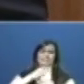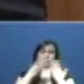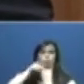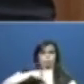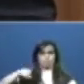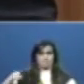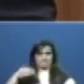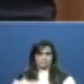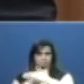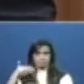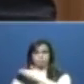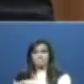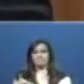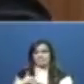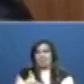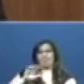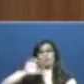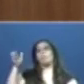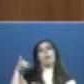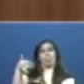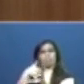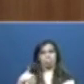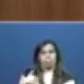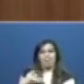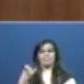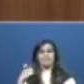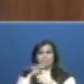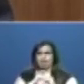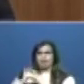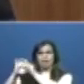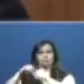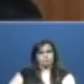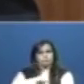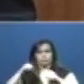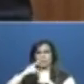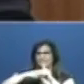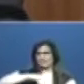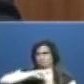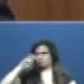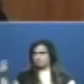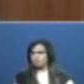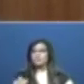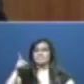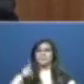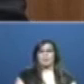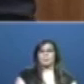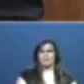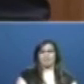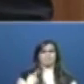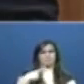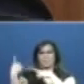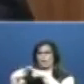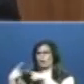relieve las debilidades de Europa la necesidad de una mayor unidad a todos sus niveles las deficiencias de su arquitectura